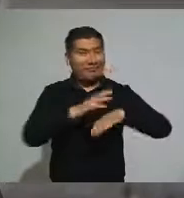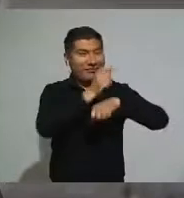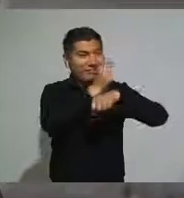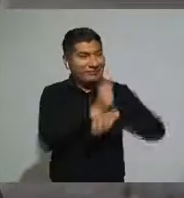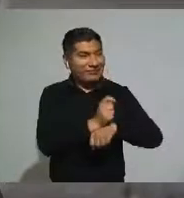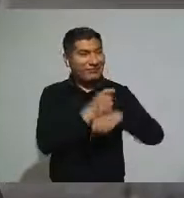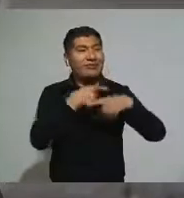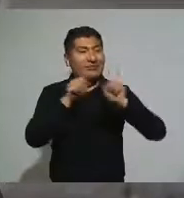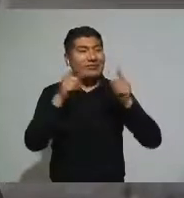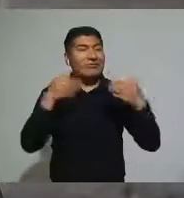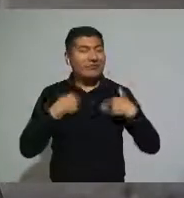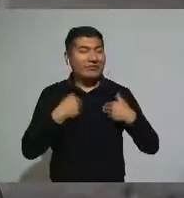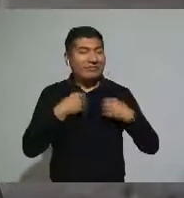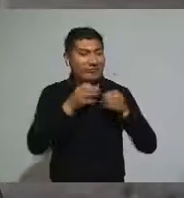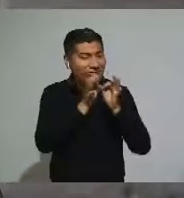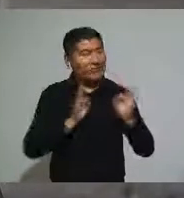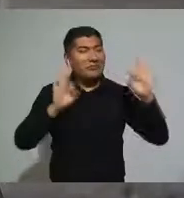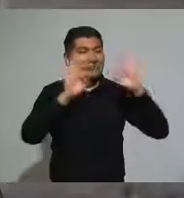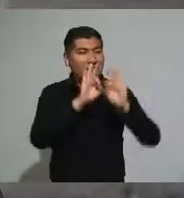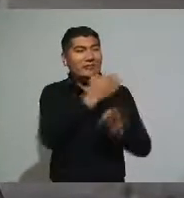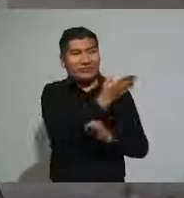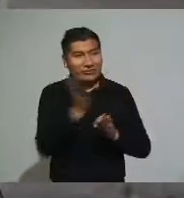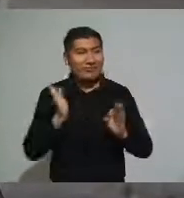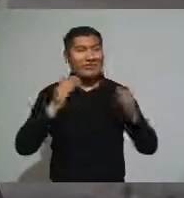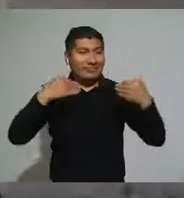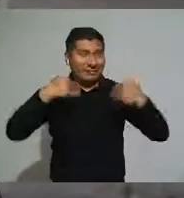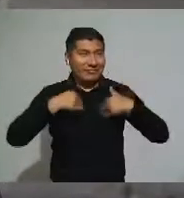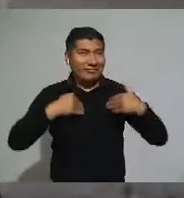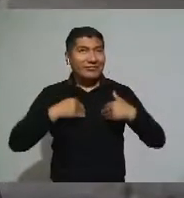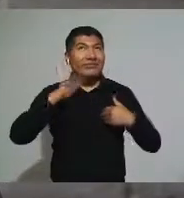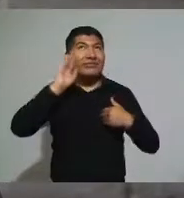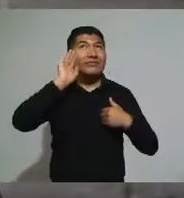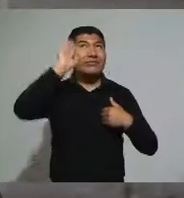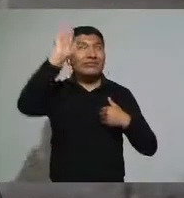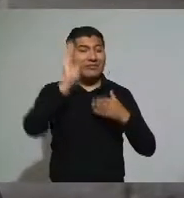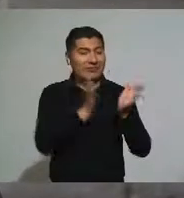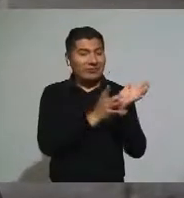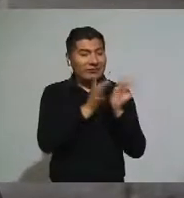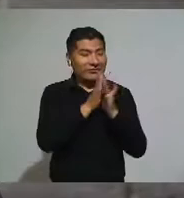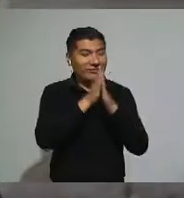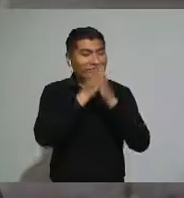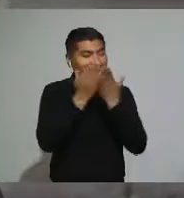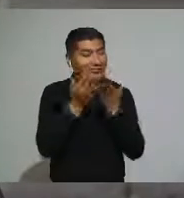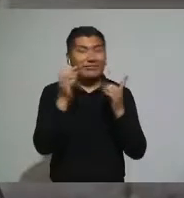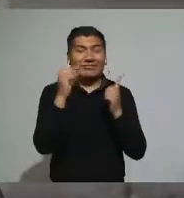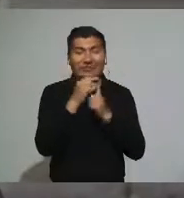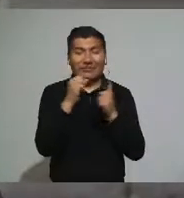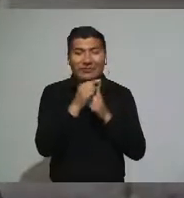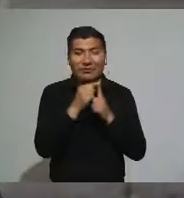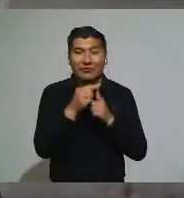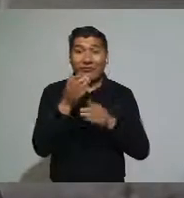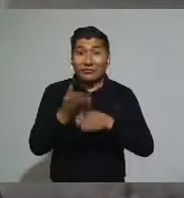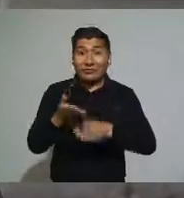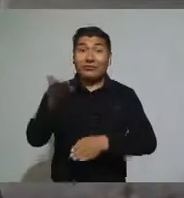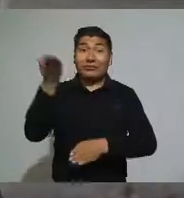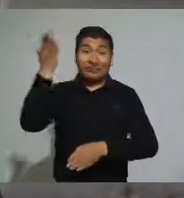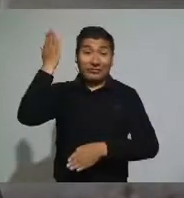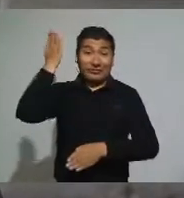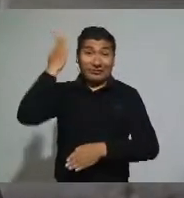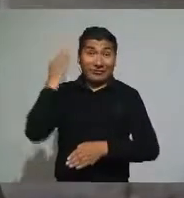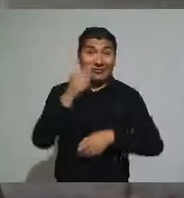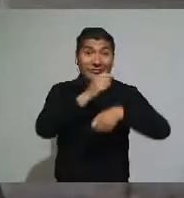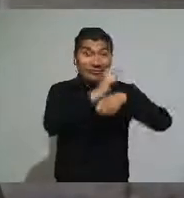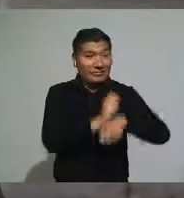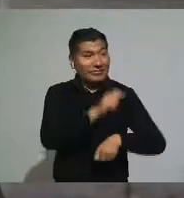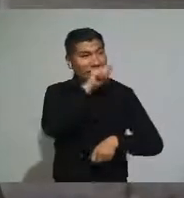pero tenemos lo esencial, tenemos la palabra de Dios. Si antes en el